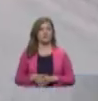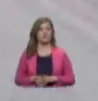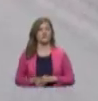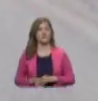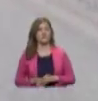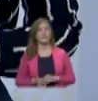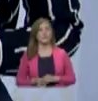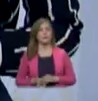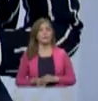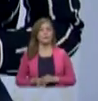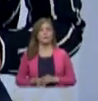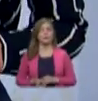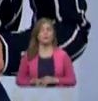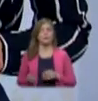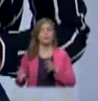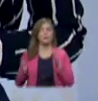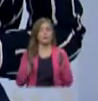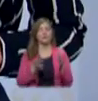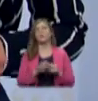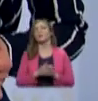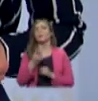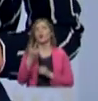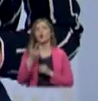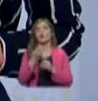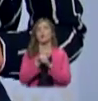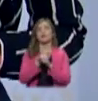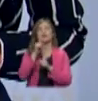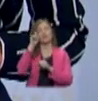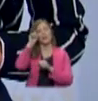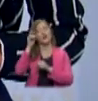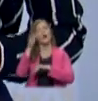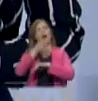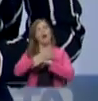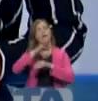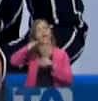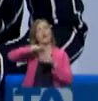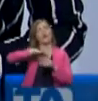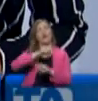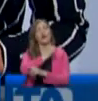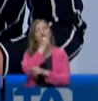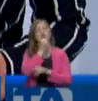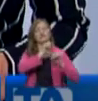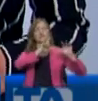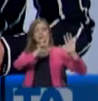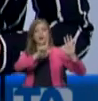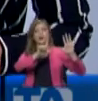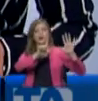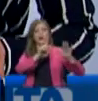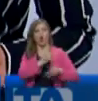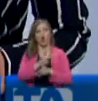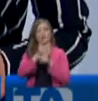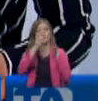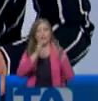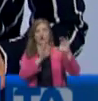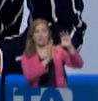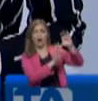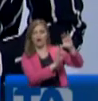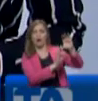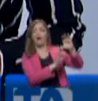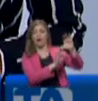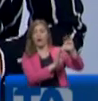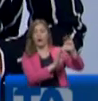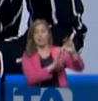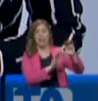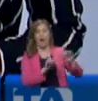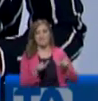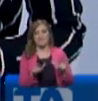24 horas. Dos apelaciones a la elección de los consejeros de Participación Ciudadana y Control Social dilatan